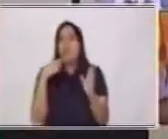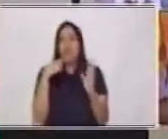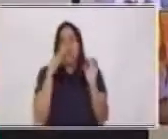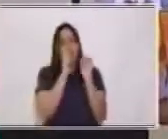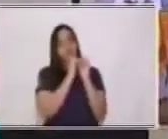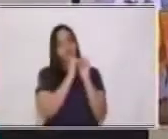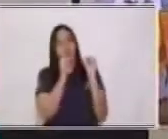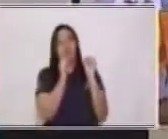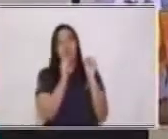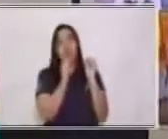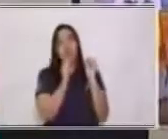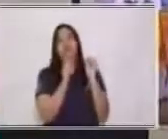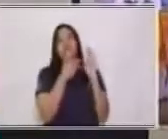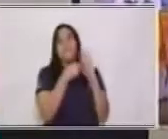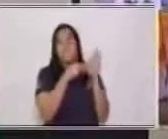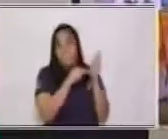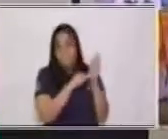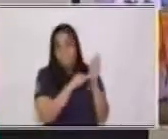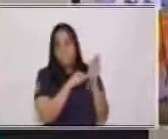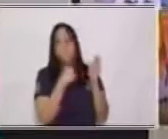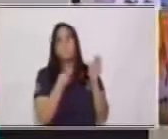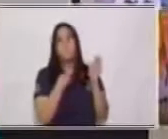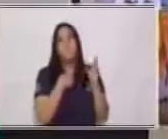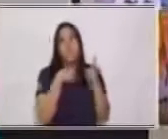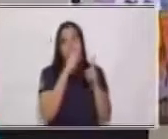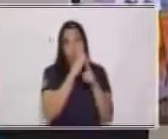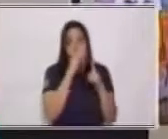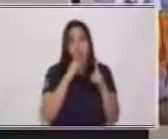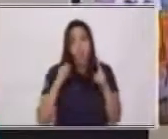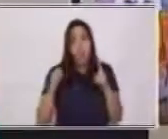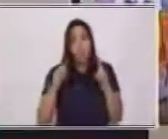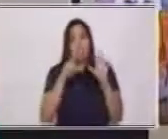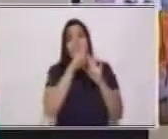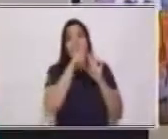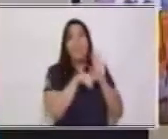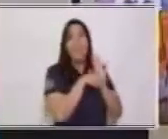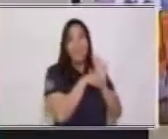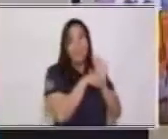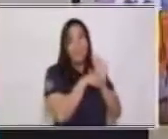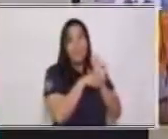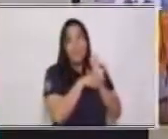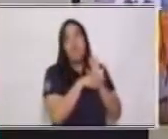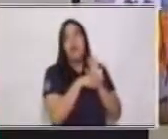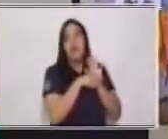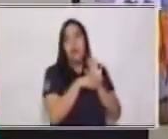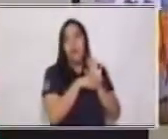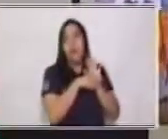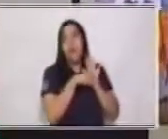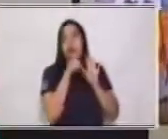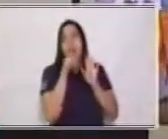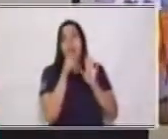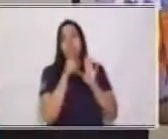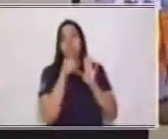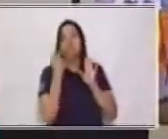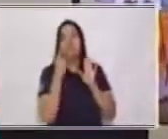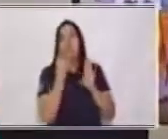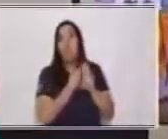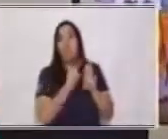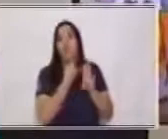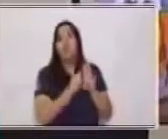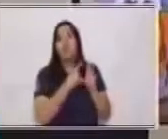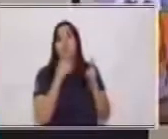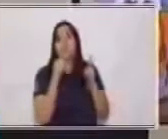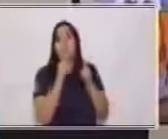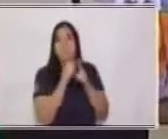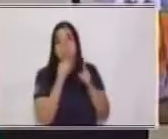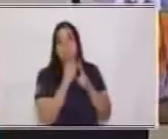nosotros escribimos oraciones negativas, lo vamos a escribir con unas palabras que son esenciales